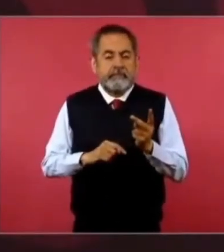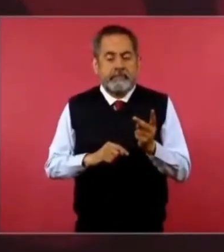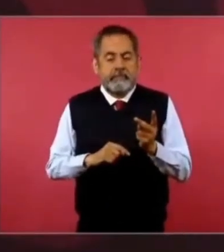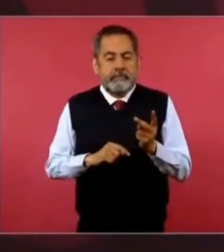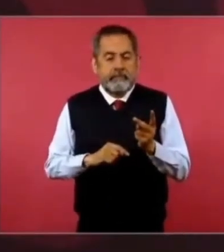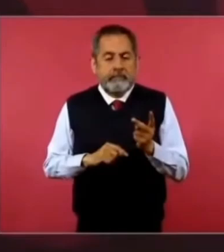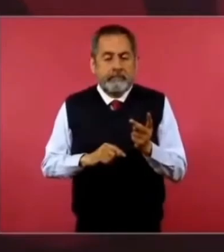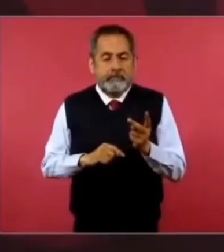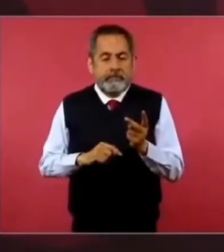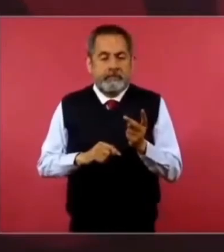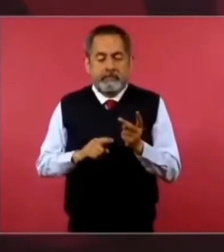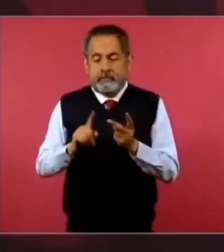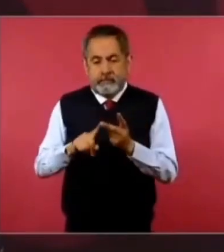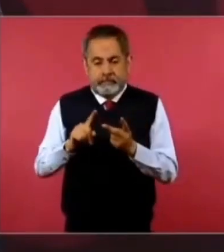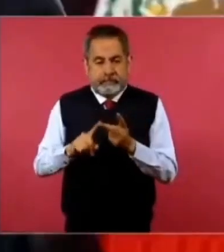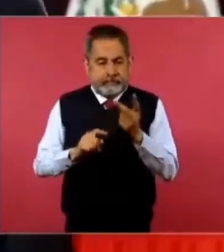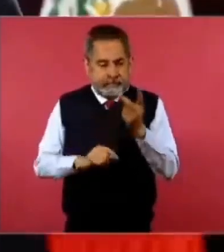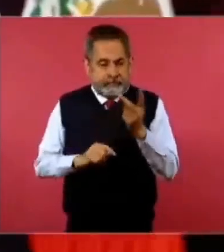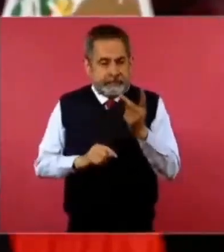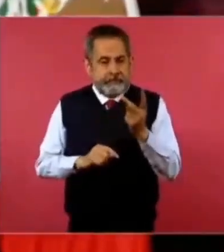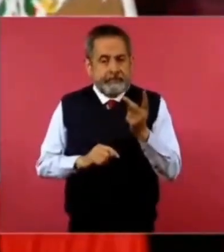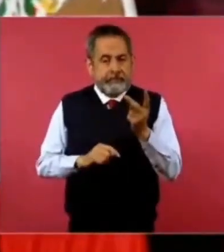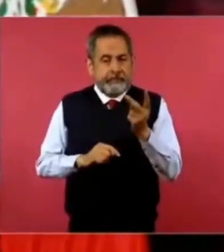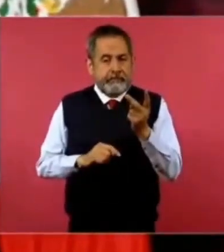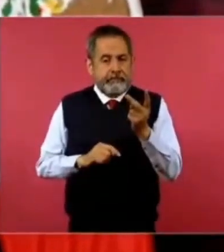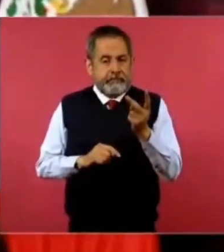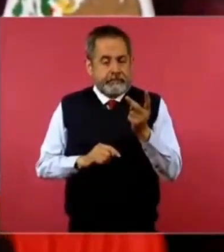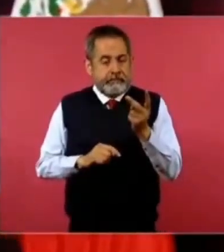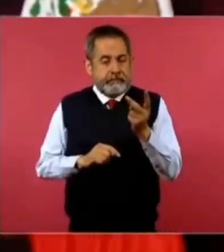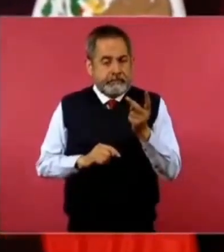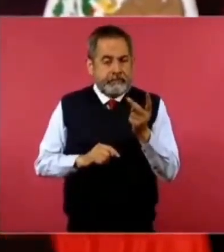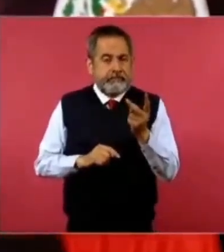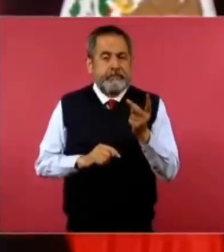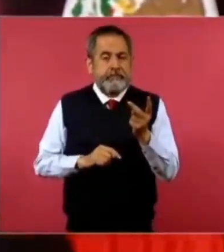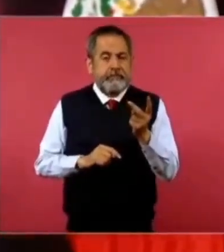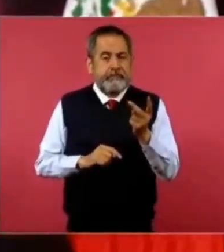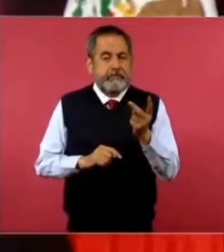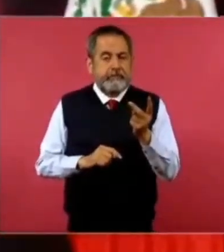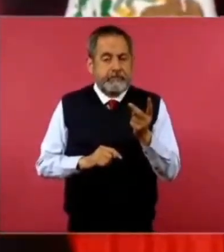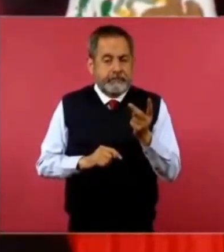Y la otra es